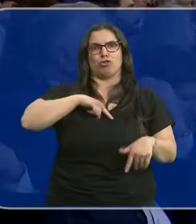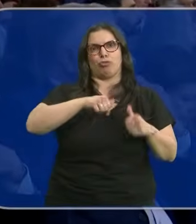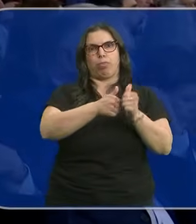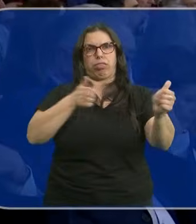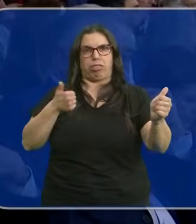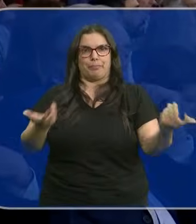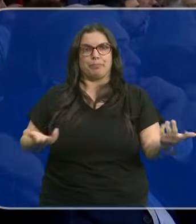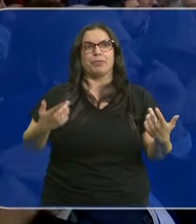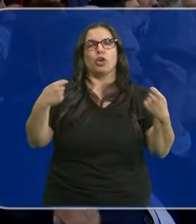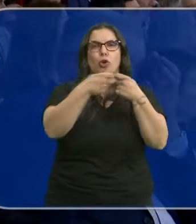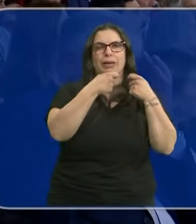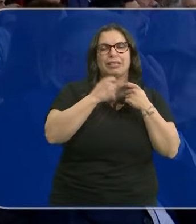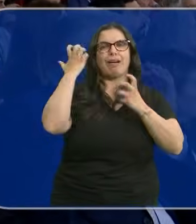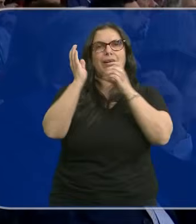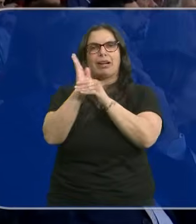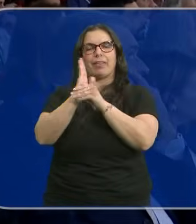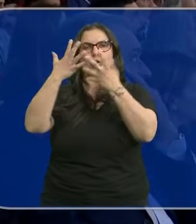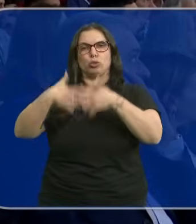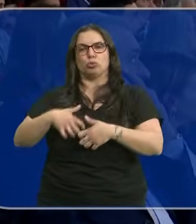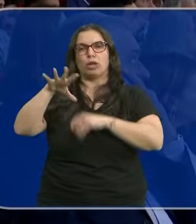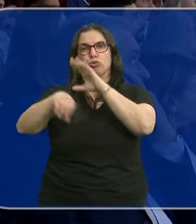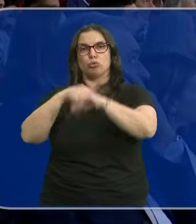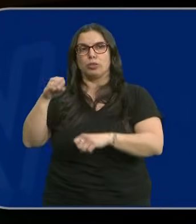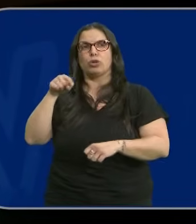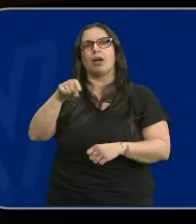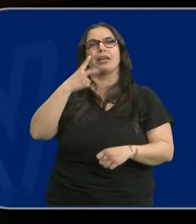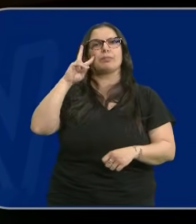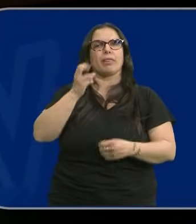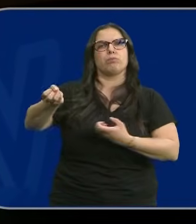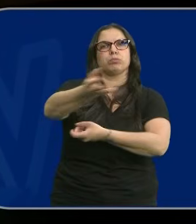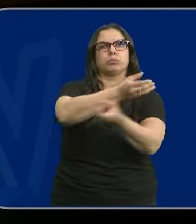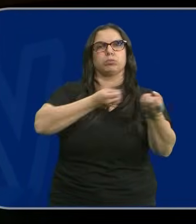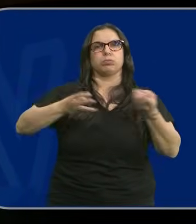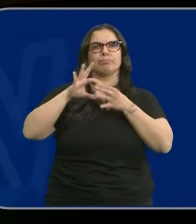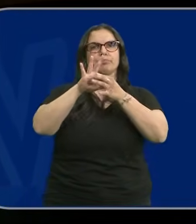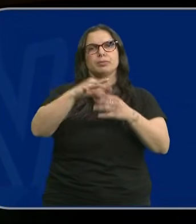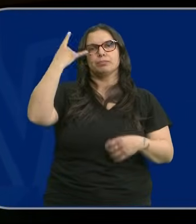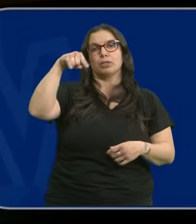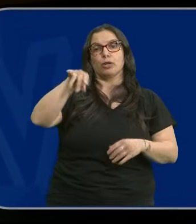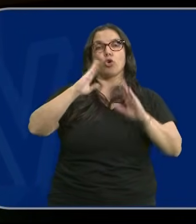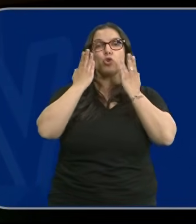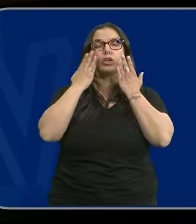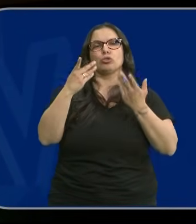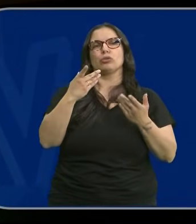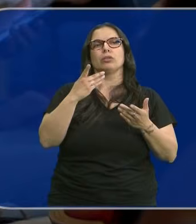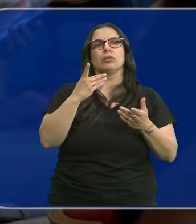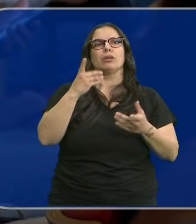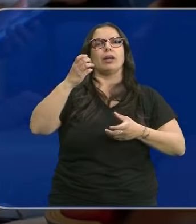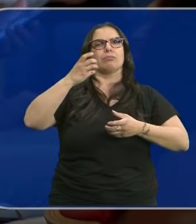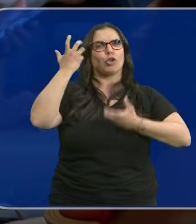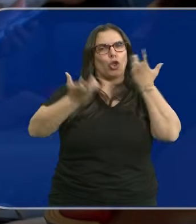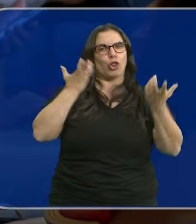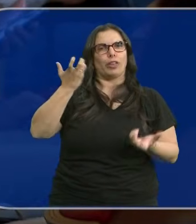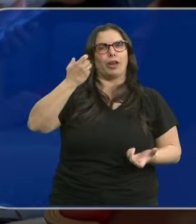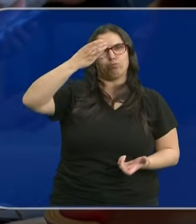desventaja. Cooperativas, ganaderos, industria y consumidores comparten experiencias en torno al vacuno en un congreso donde no faltan cocineros